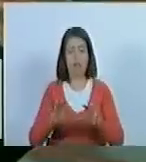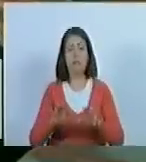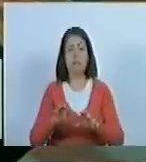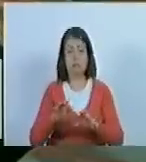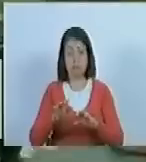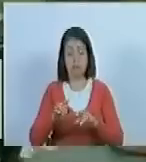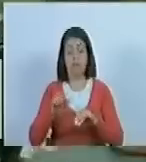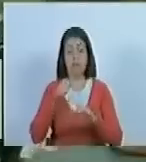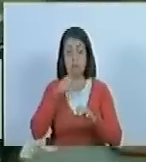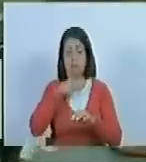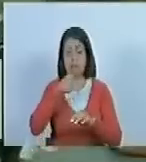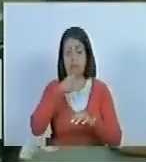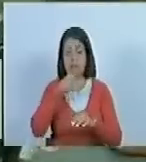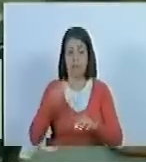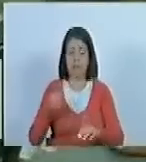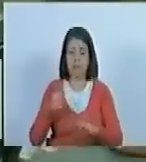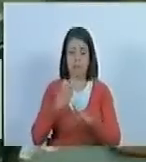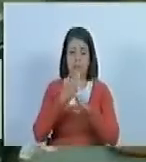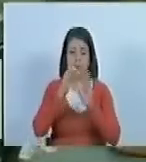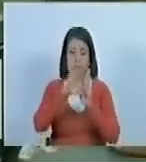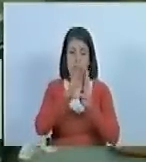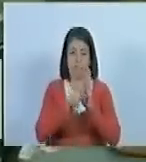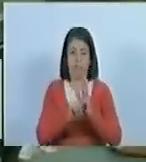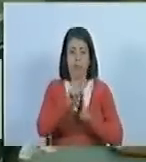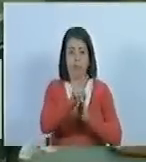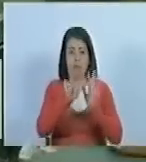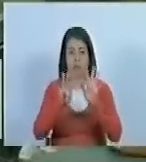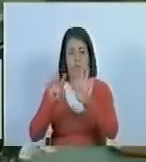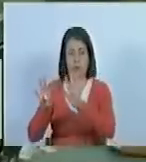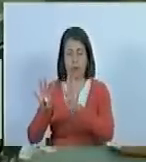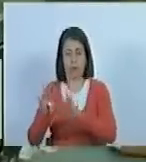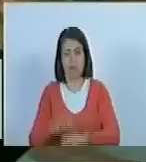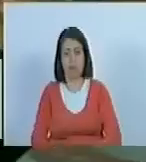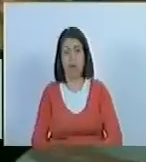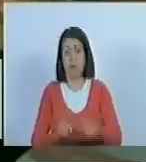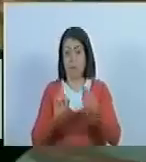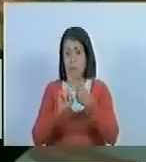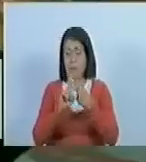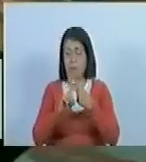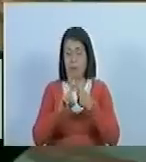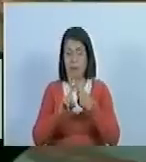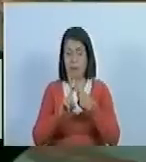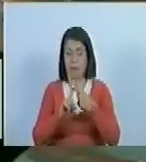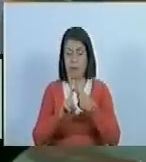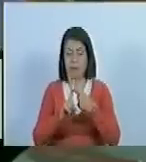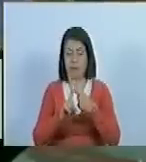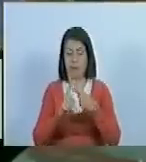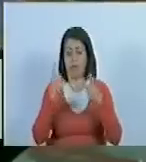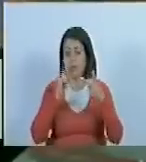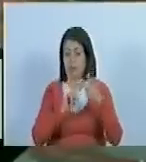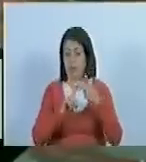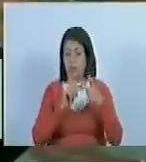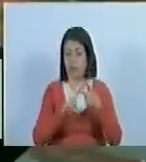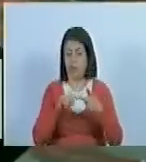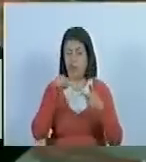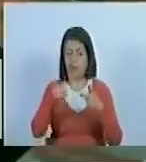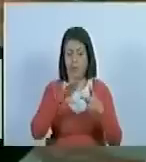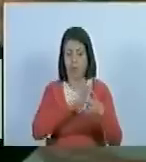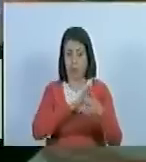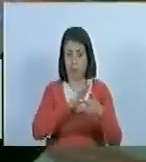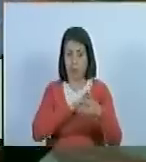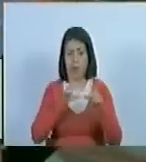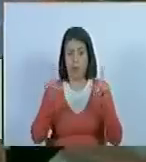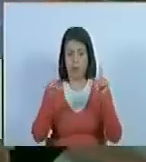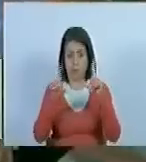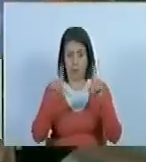periodismo venezolano se consigue con la Constitución de 1999, primero que nada. Segundo, esa propiedad de medios